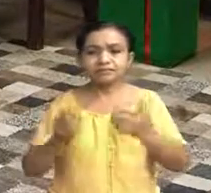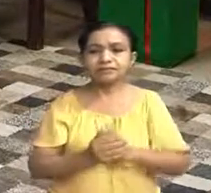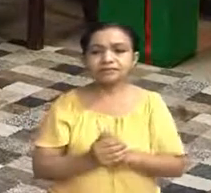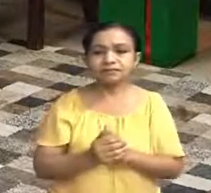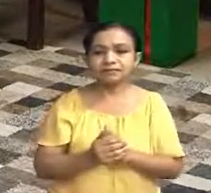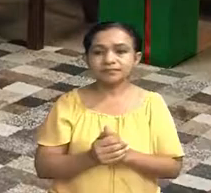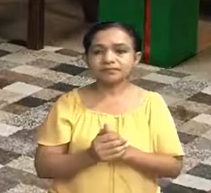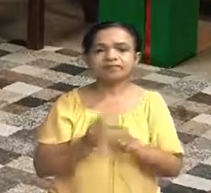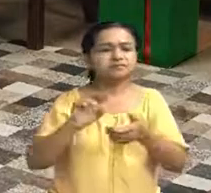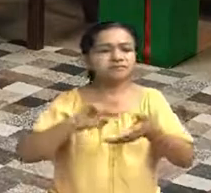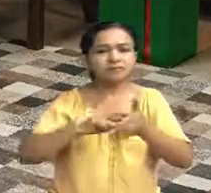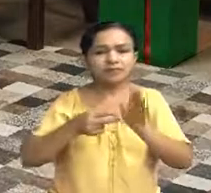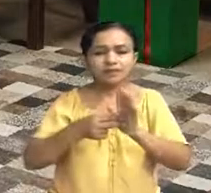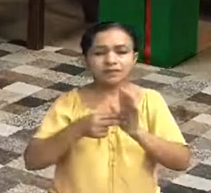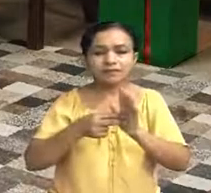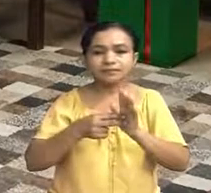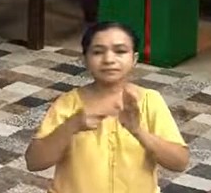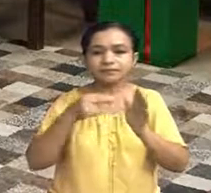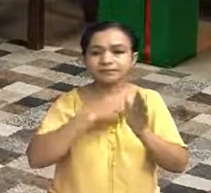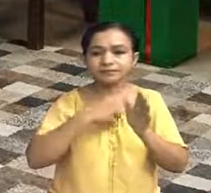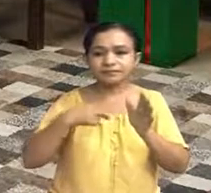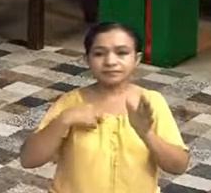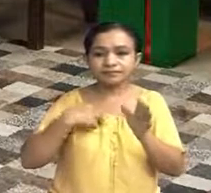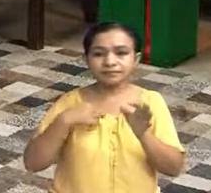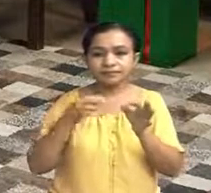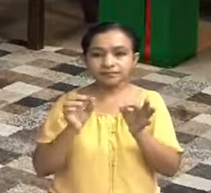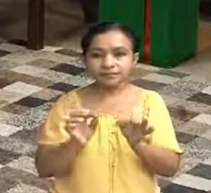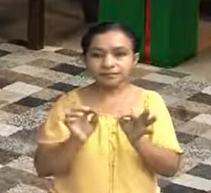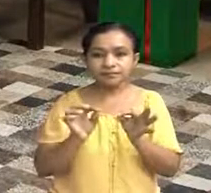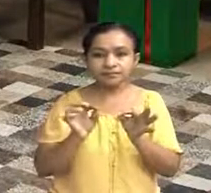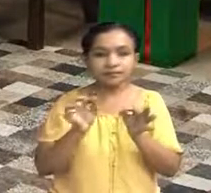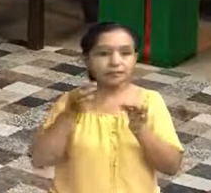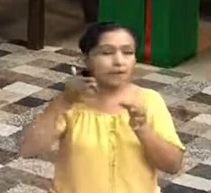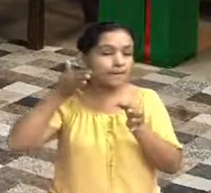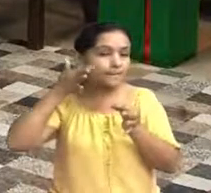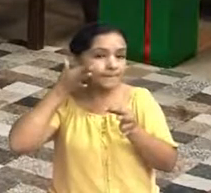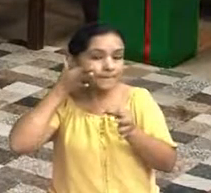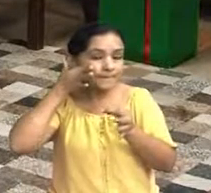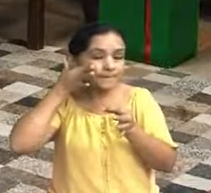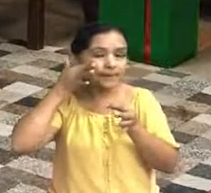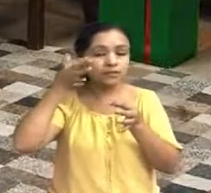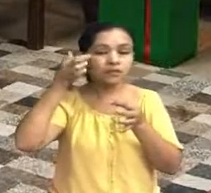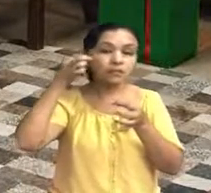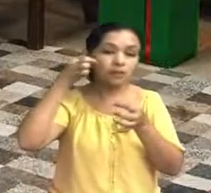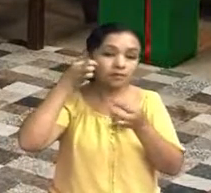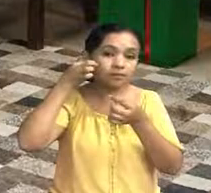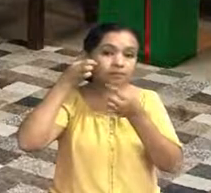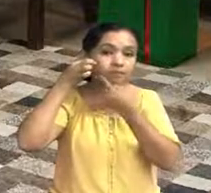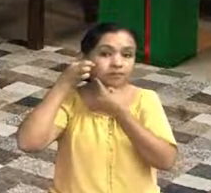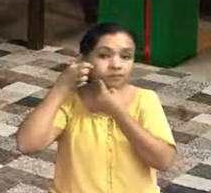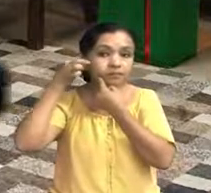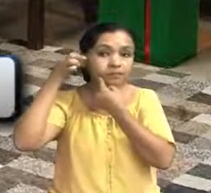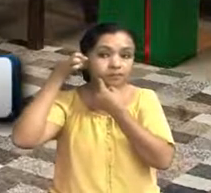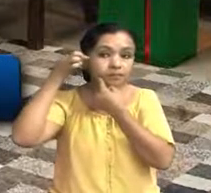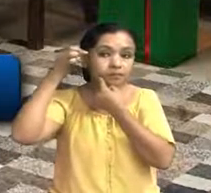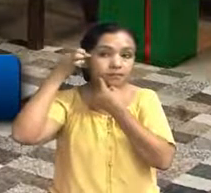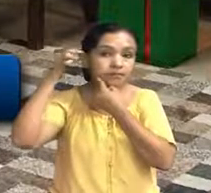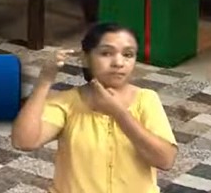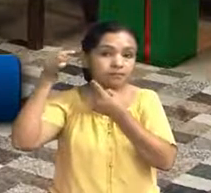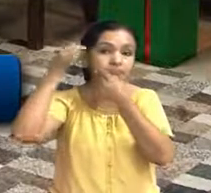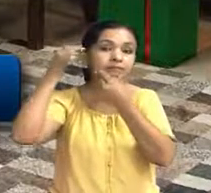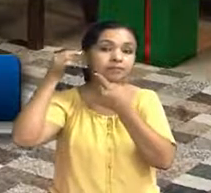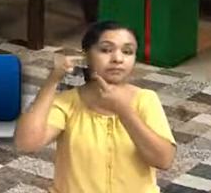cuanto a electroestímulo, se le pone al paciente, puede ser parches como agujas, y se le pone electricidad